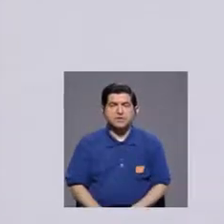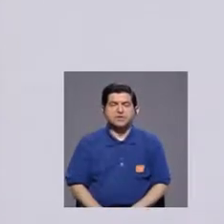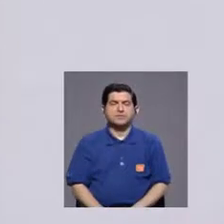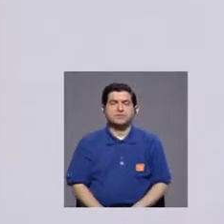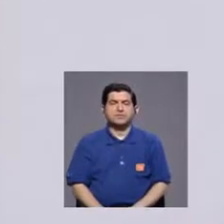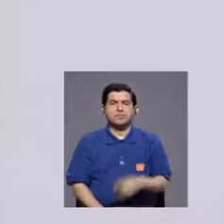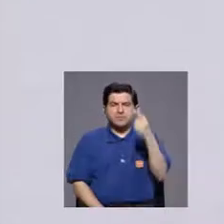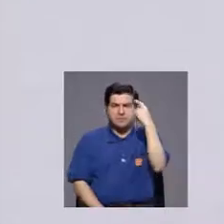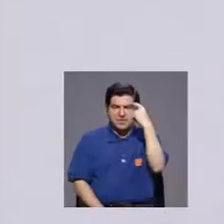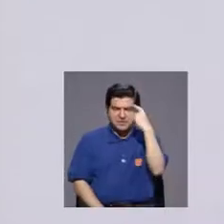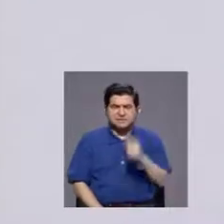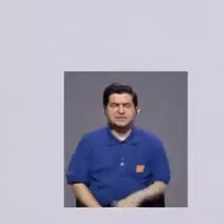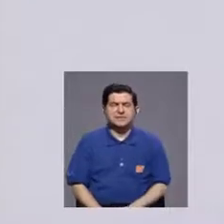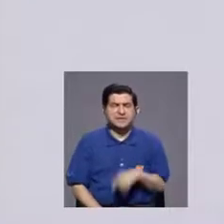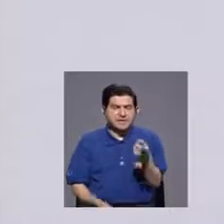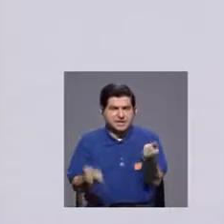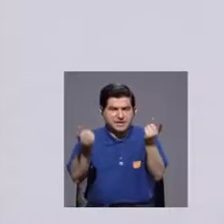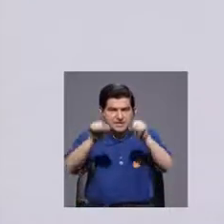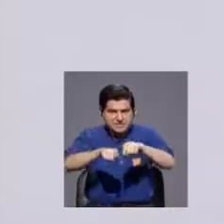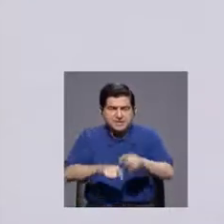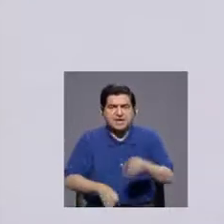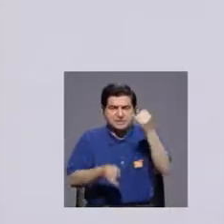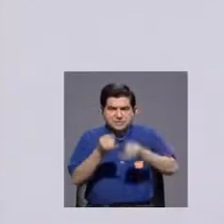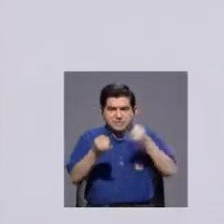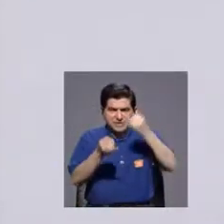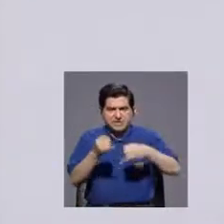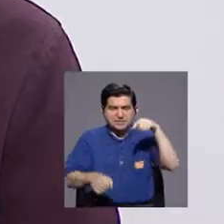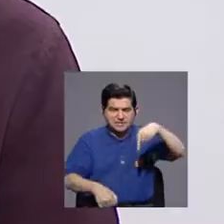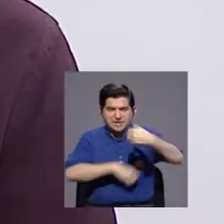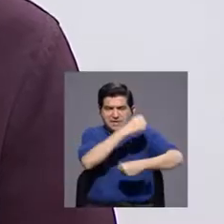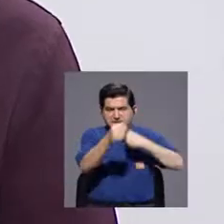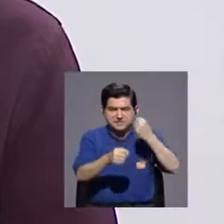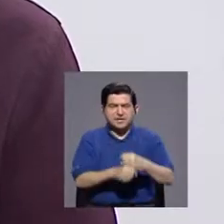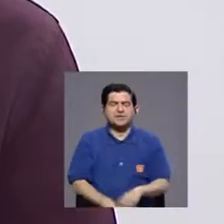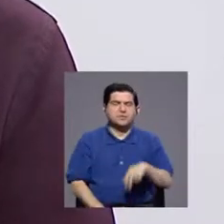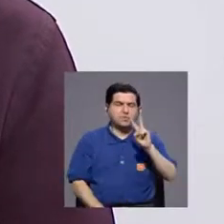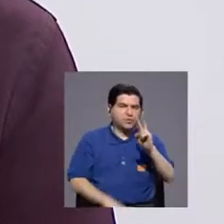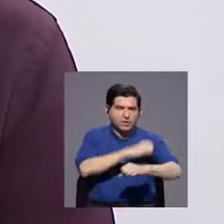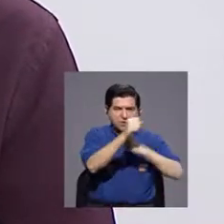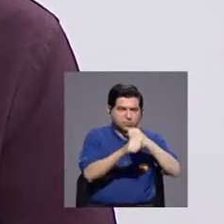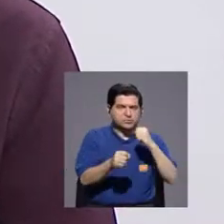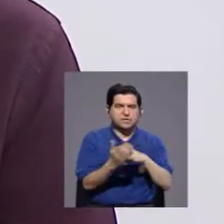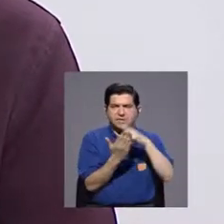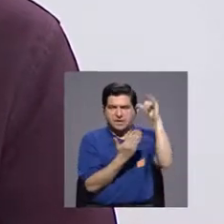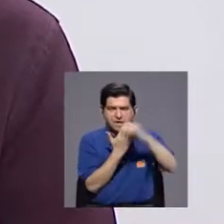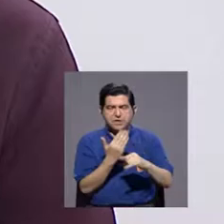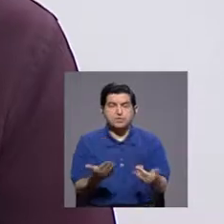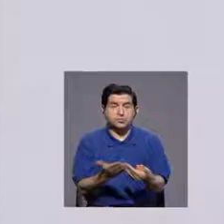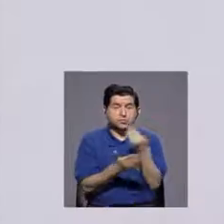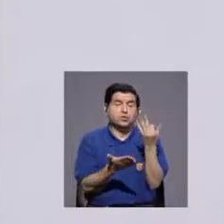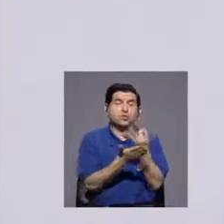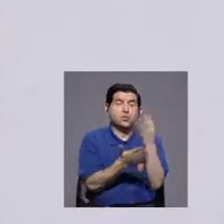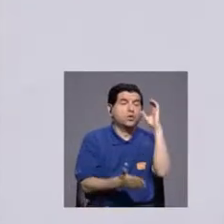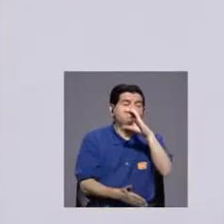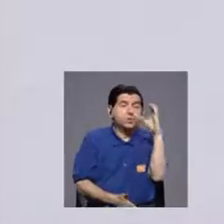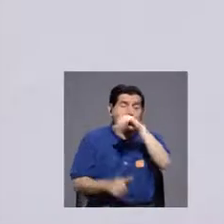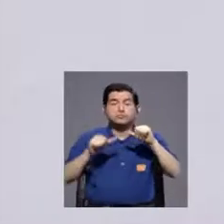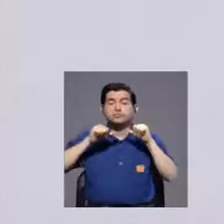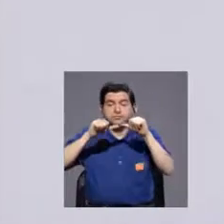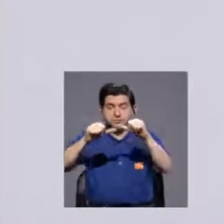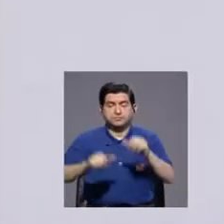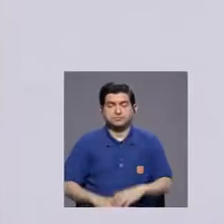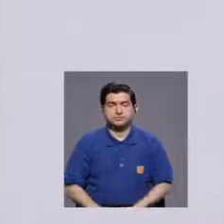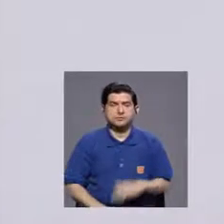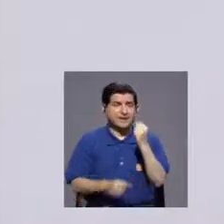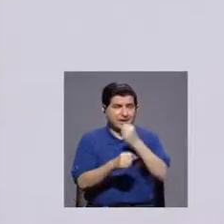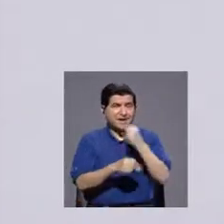bien yo digamos y es este proyecto termina este año ya termina en 13 años y tenemos que buscar nuevas fuentes de financiamiento para continuar porque el